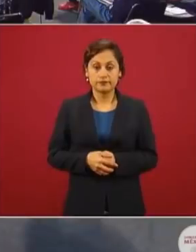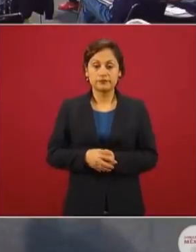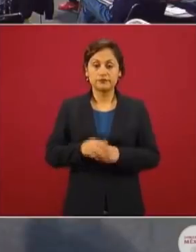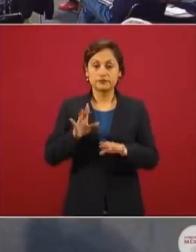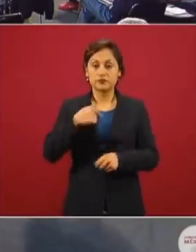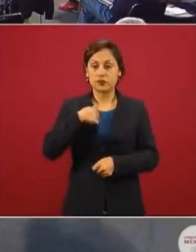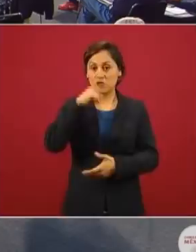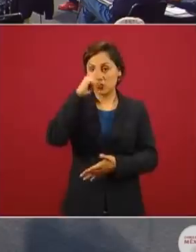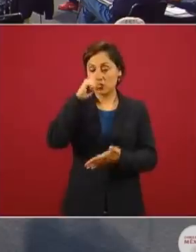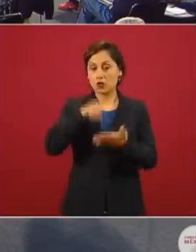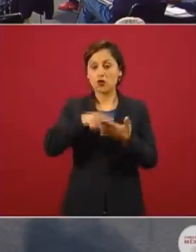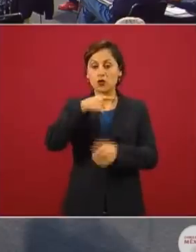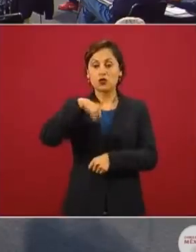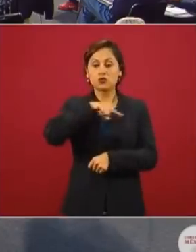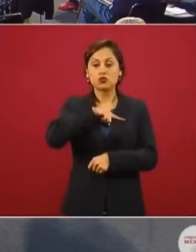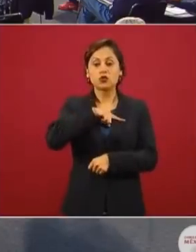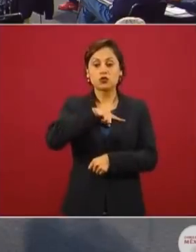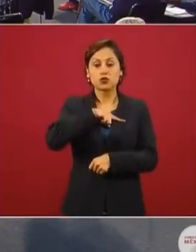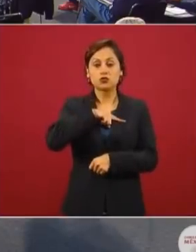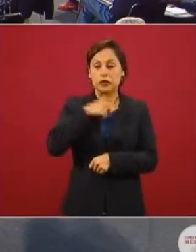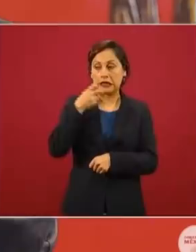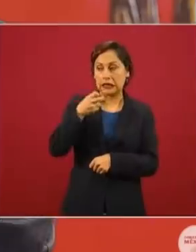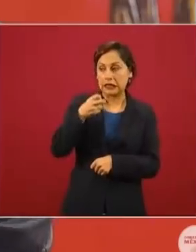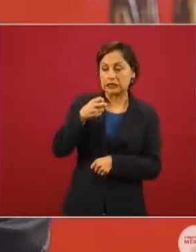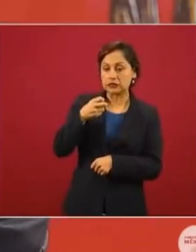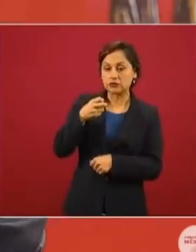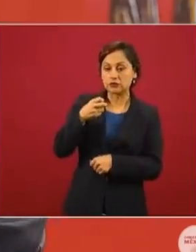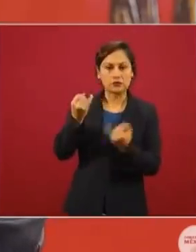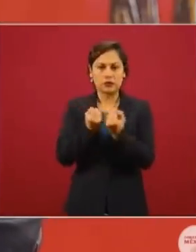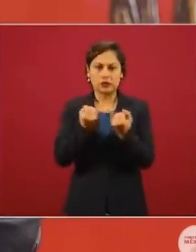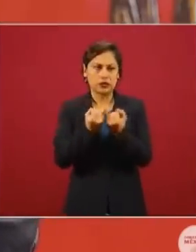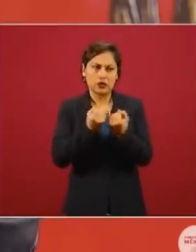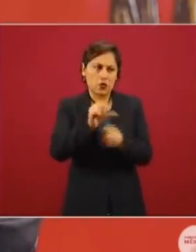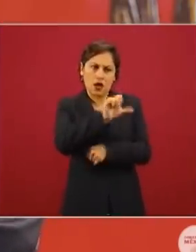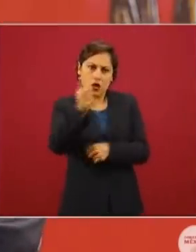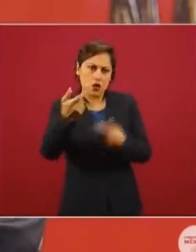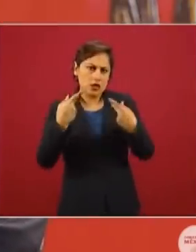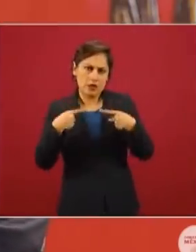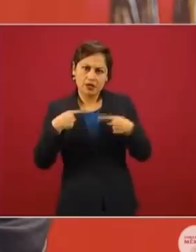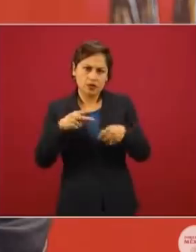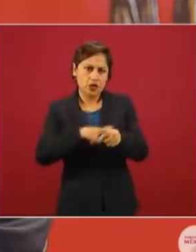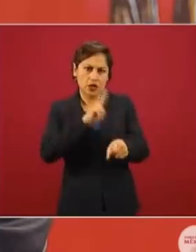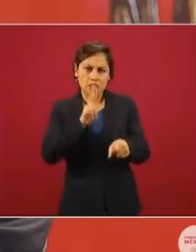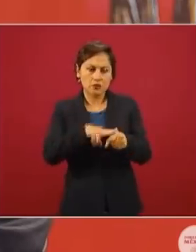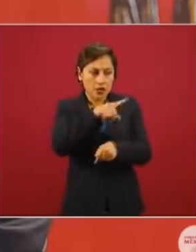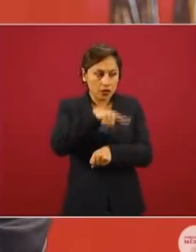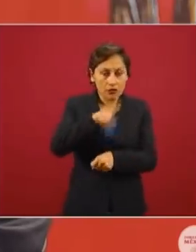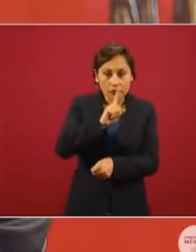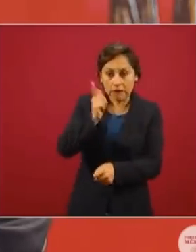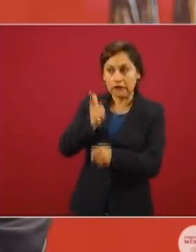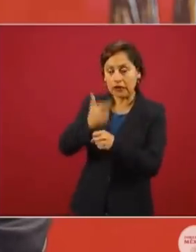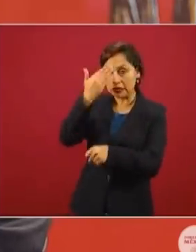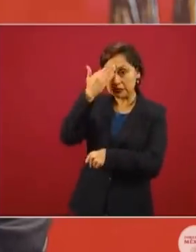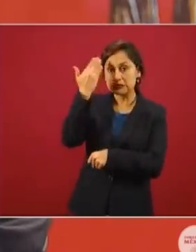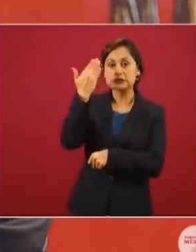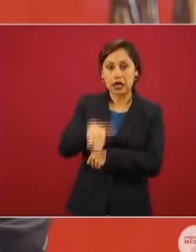corresponde. Como a cualquier ciudadano, si sabe de que hay un